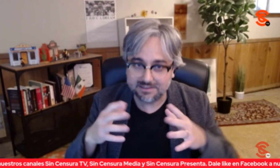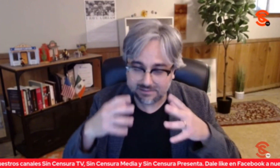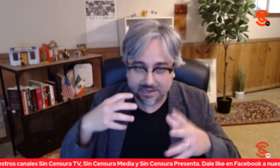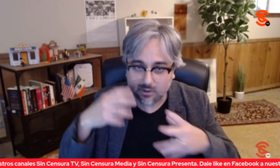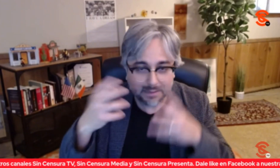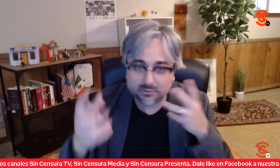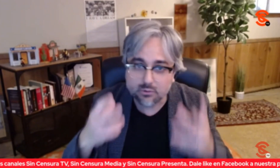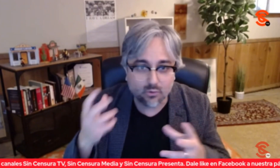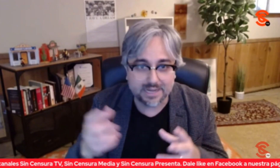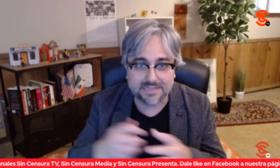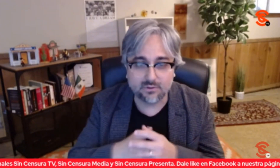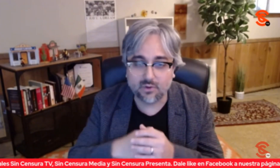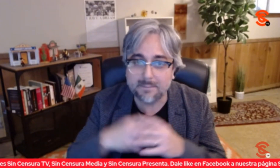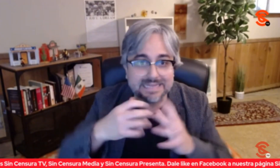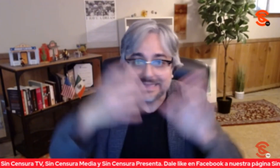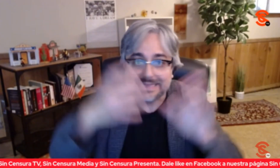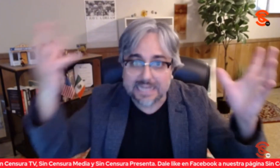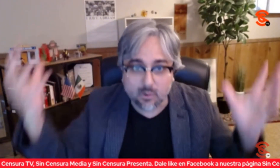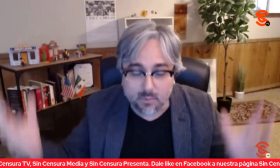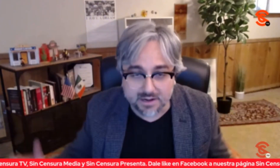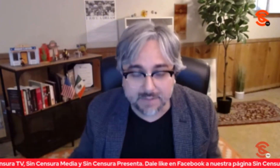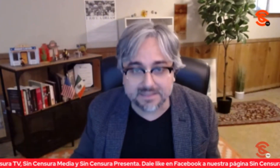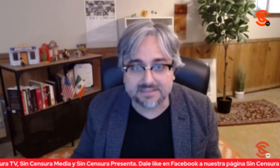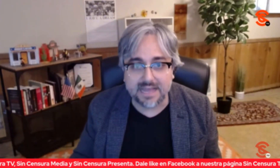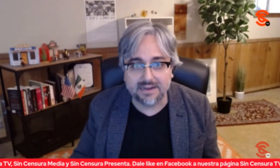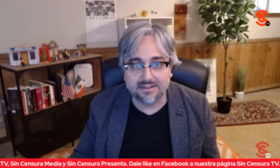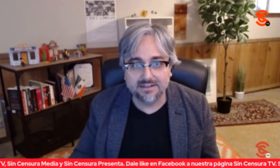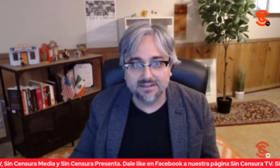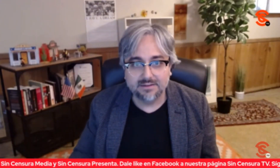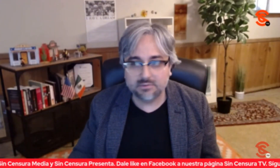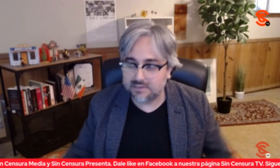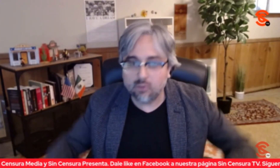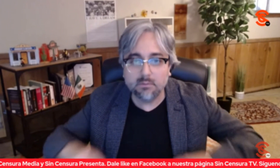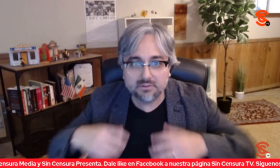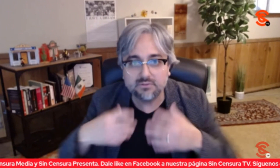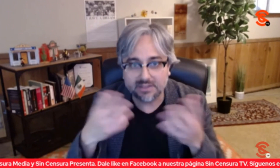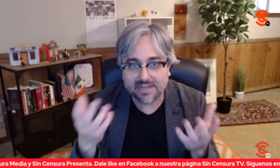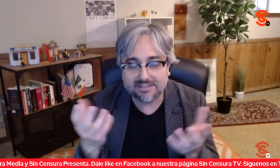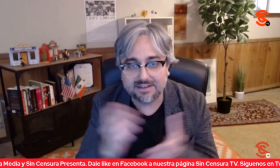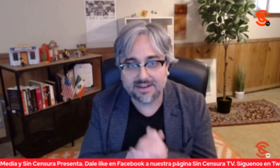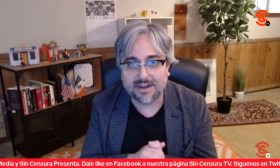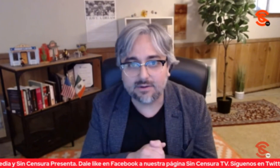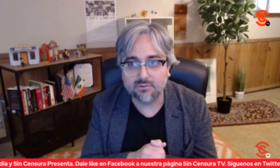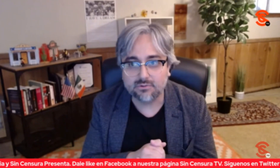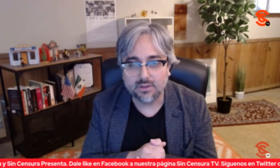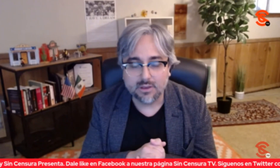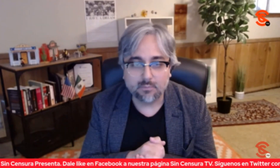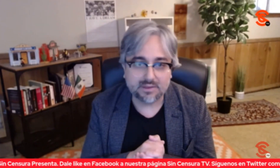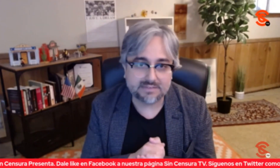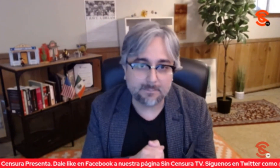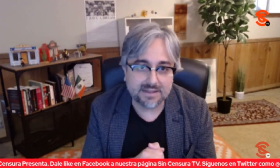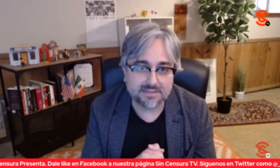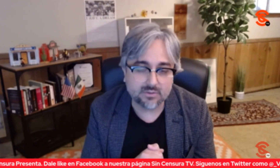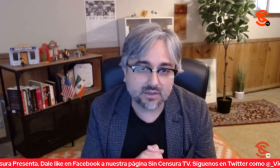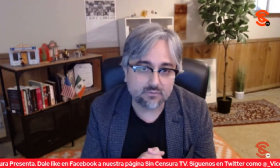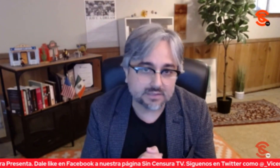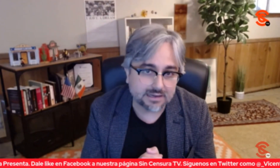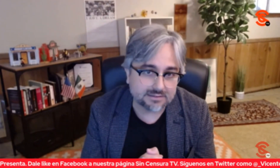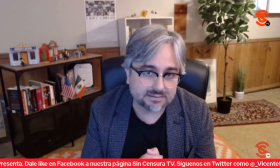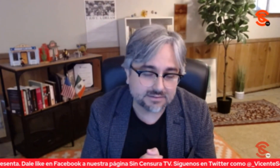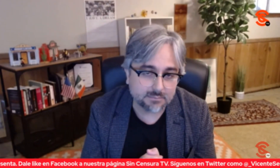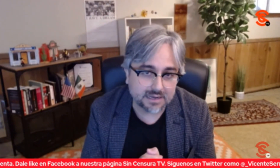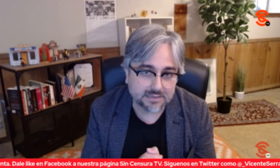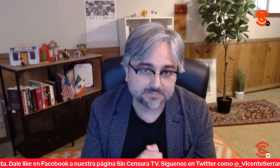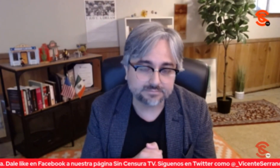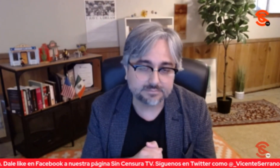se trata de algo más truculento, de una mentira gubernamental, pues en algún momento tendrá que salir a la luz, porque están planteando que a